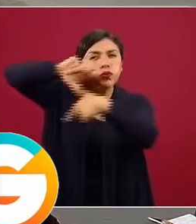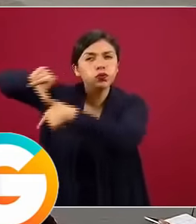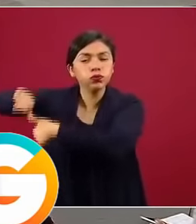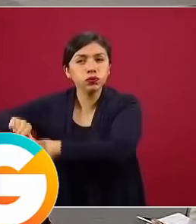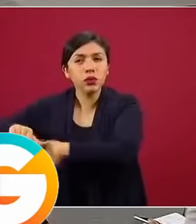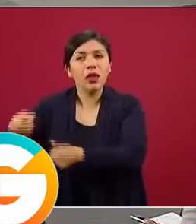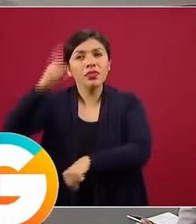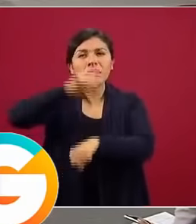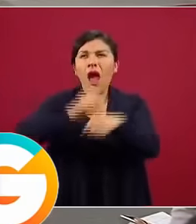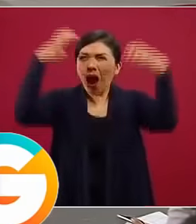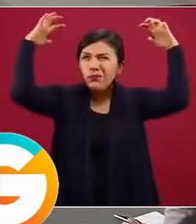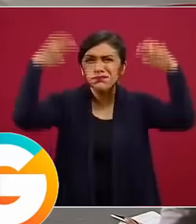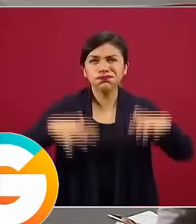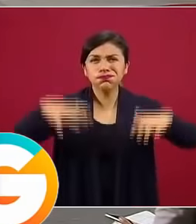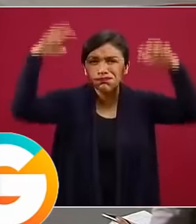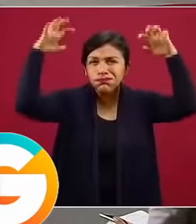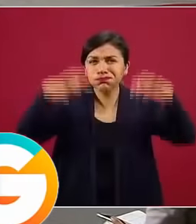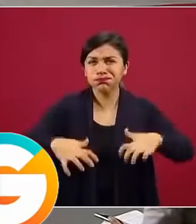llueve